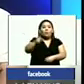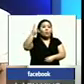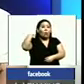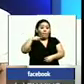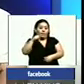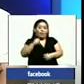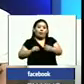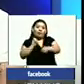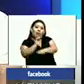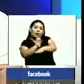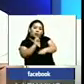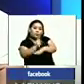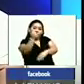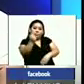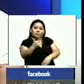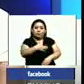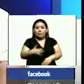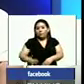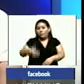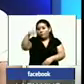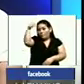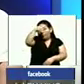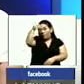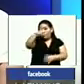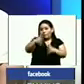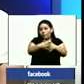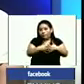Del presidente Donald Trump Adelante